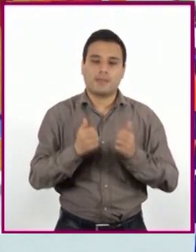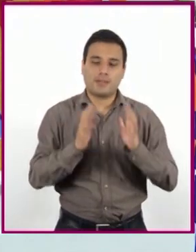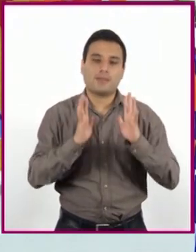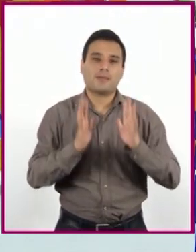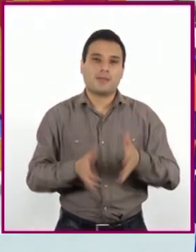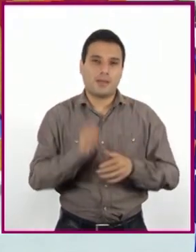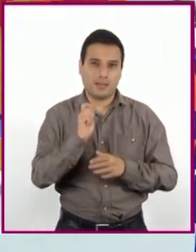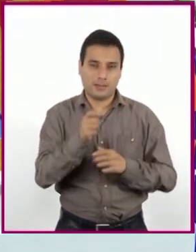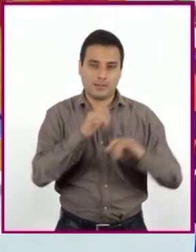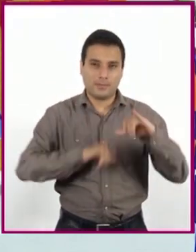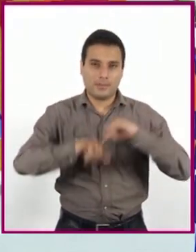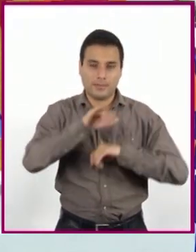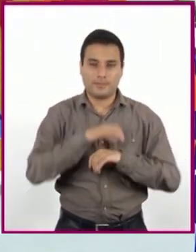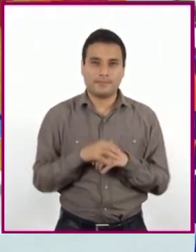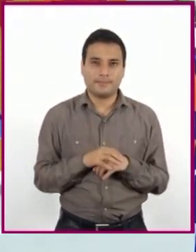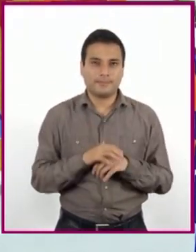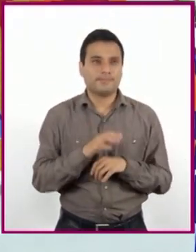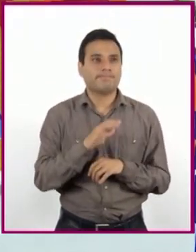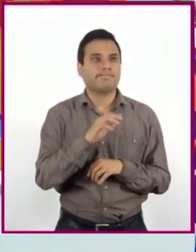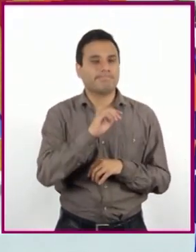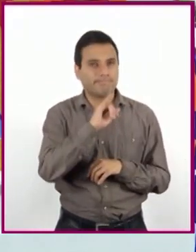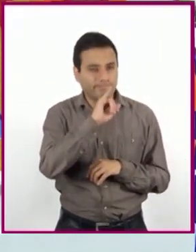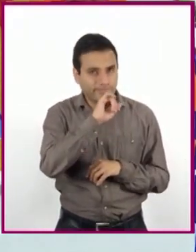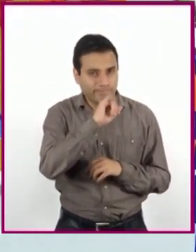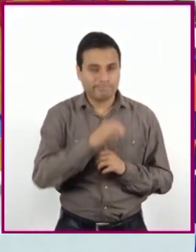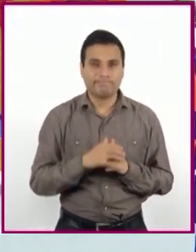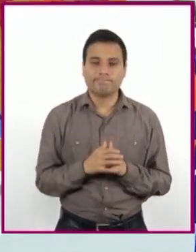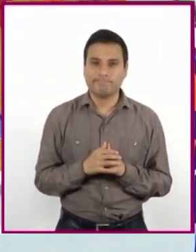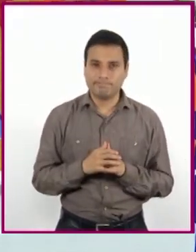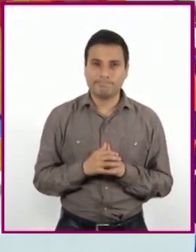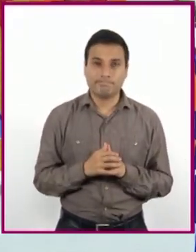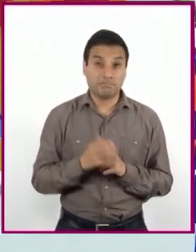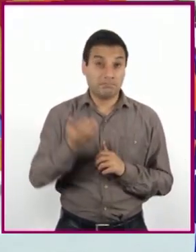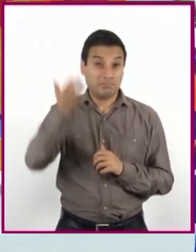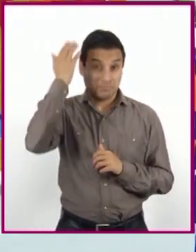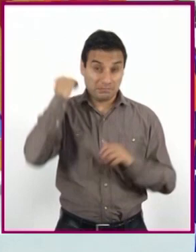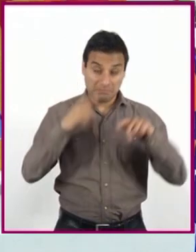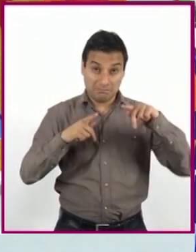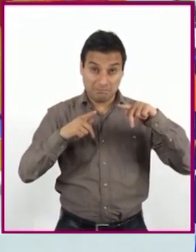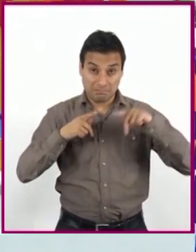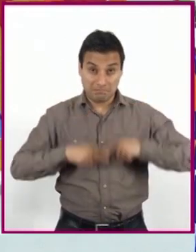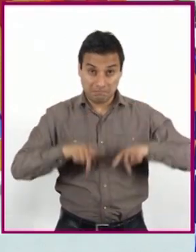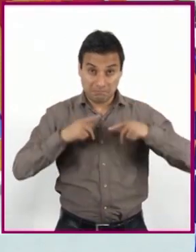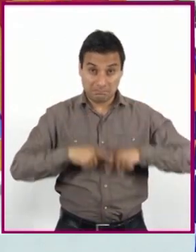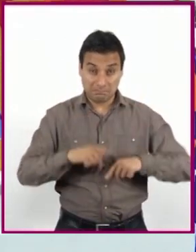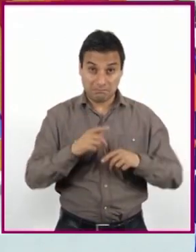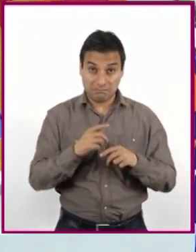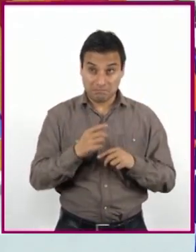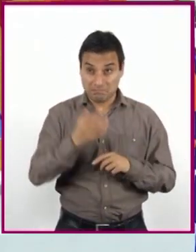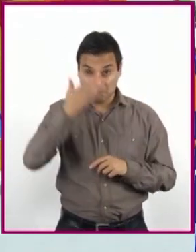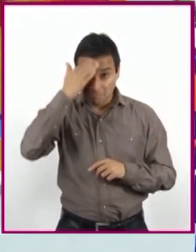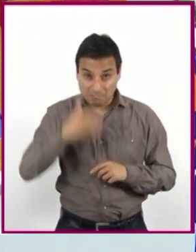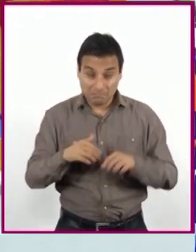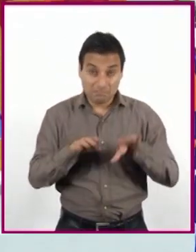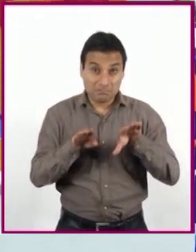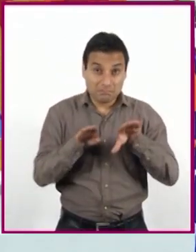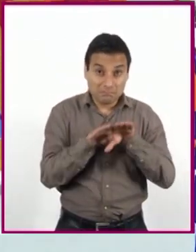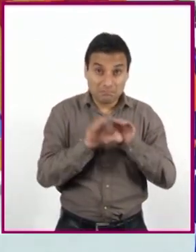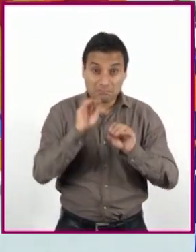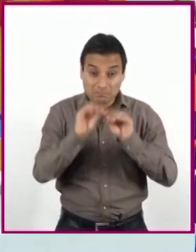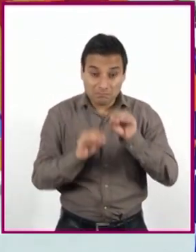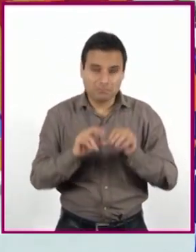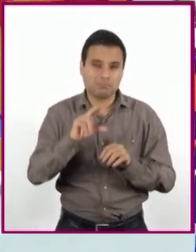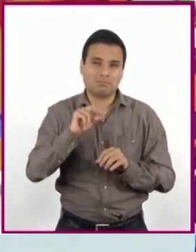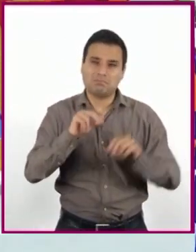química. Emma, es cierto, pero no siempre fue así. Muchos científicos, filósofos y naturalistas